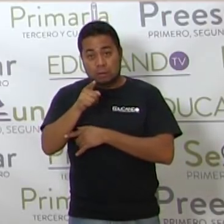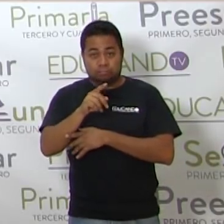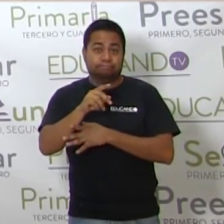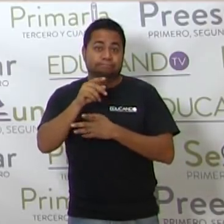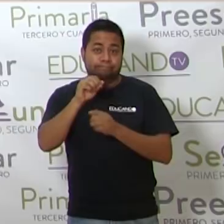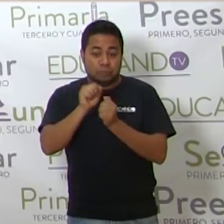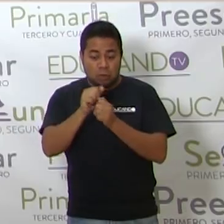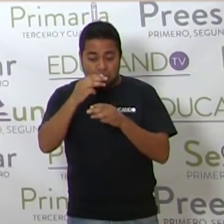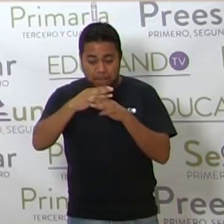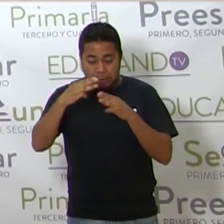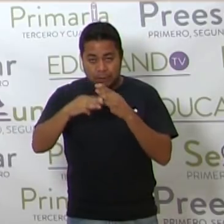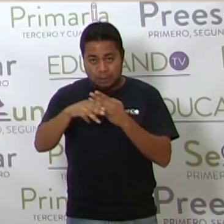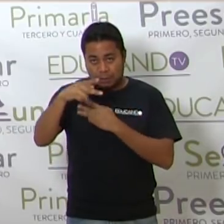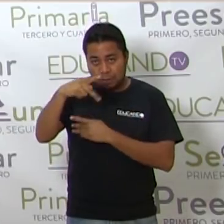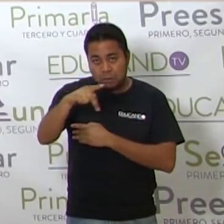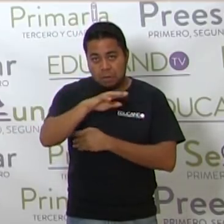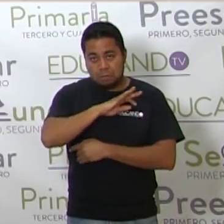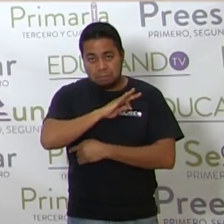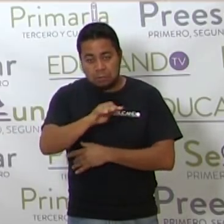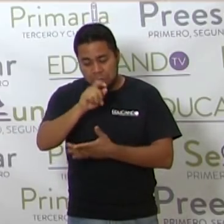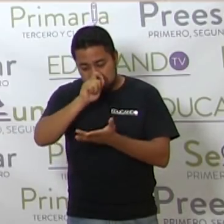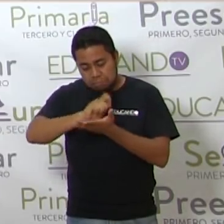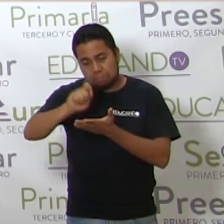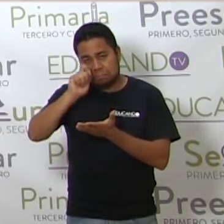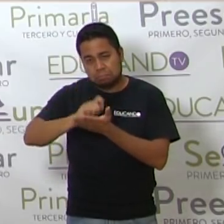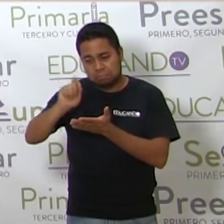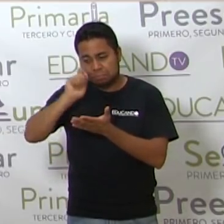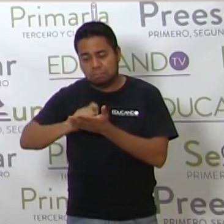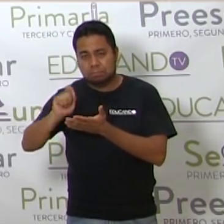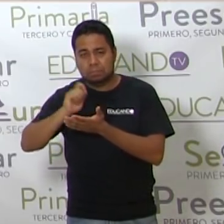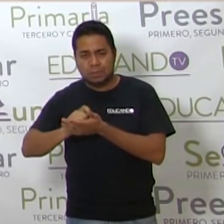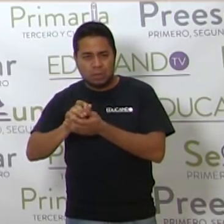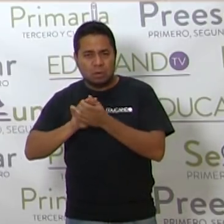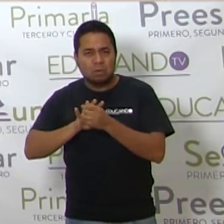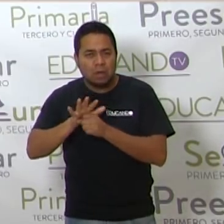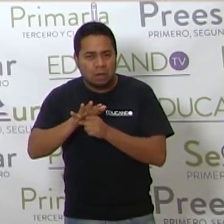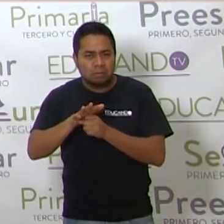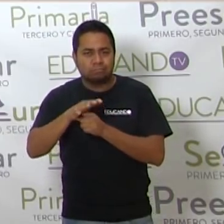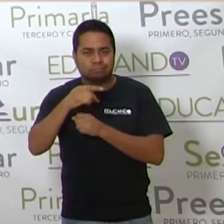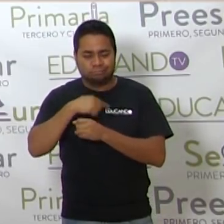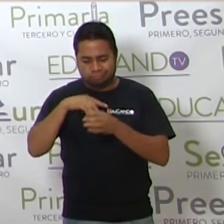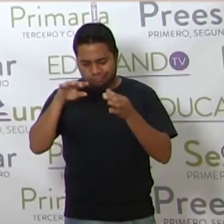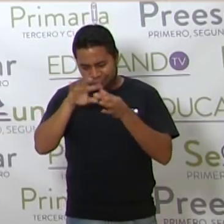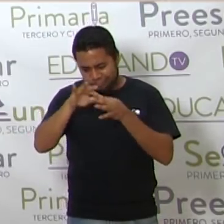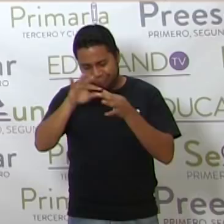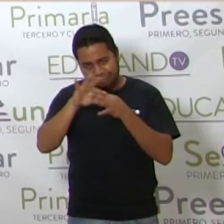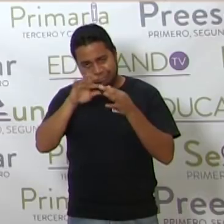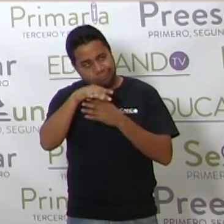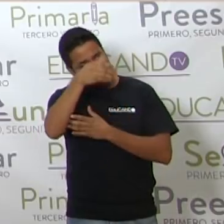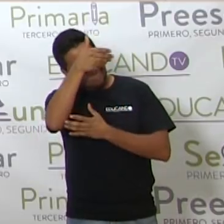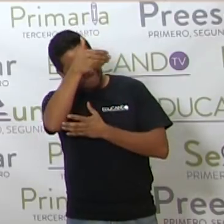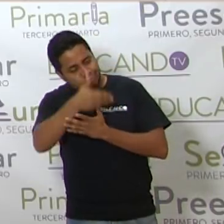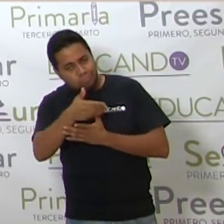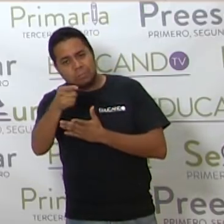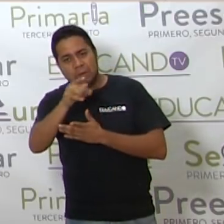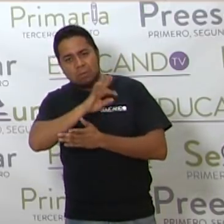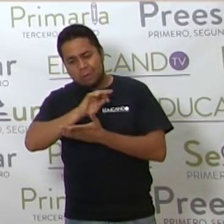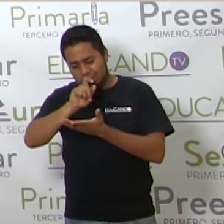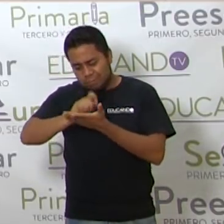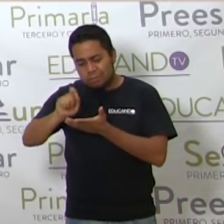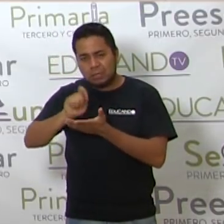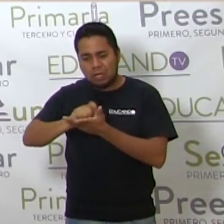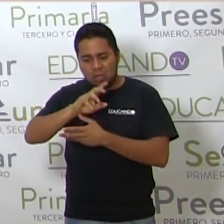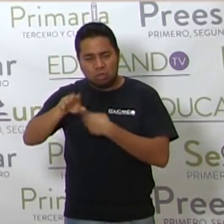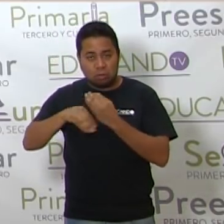para que con tus materiales escolares puedas organizar de forma coherente y sencilla toda la información que vamos a estar trabajando a lo largo de todos estos